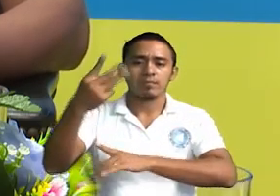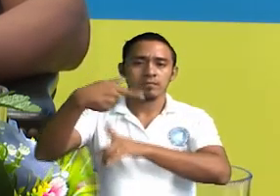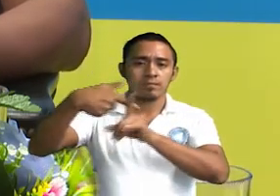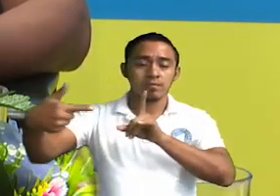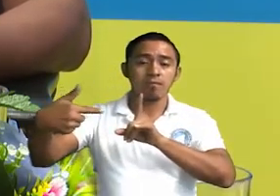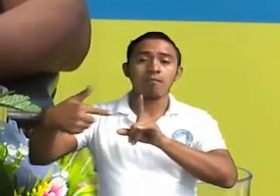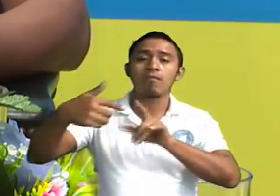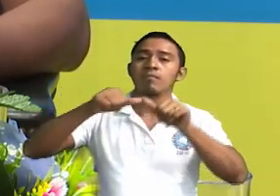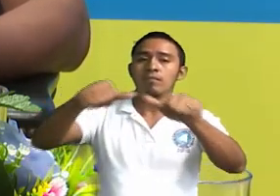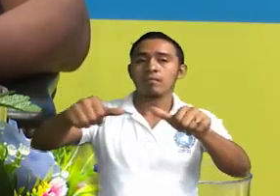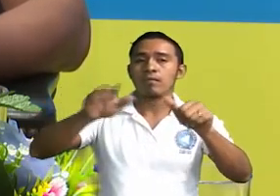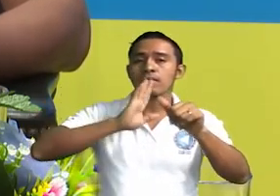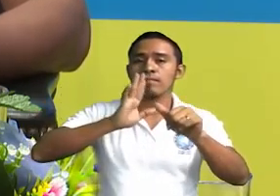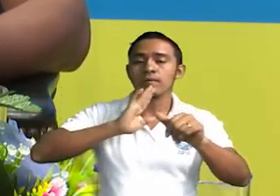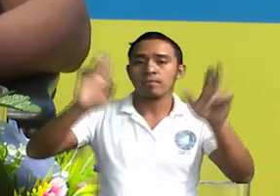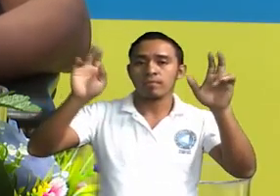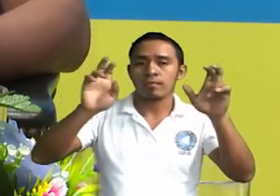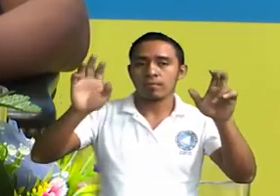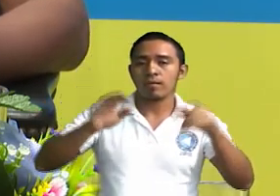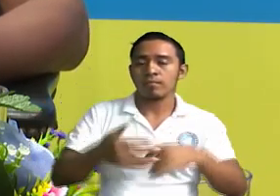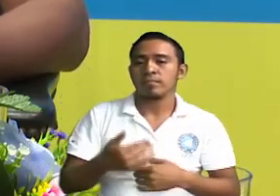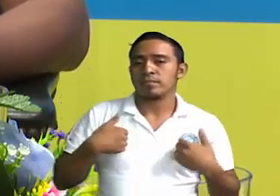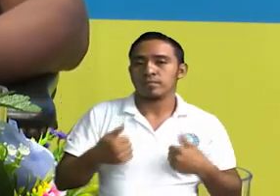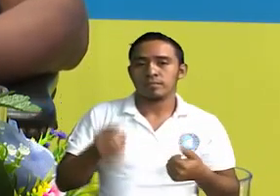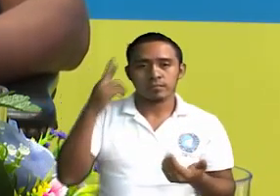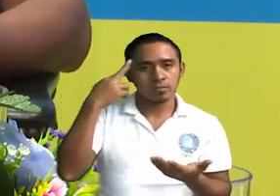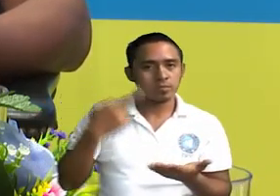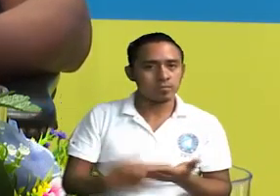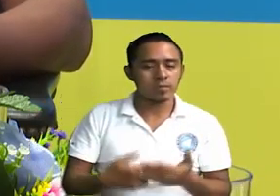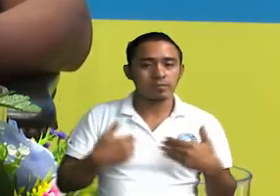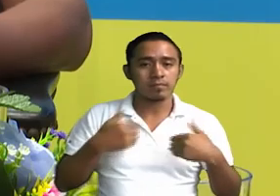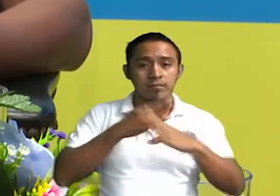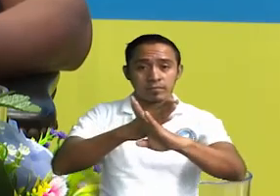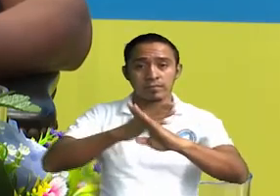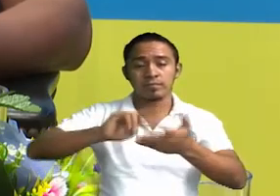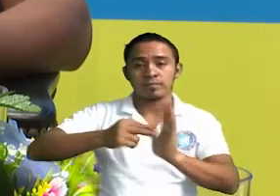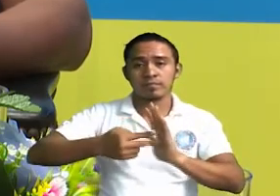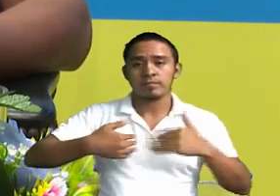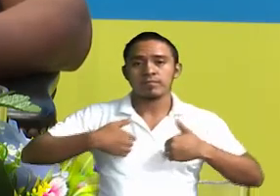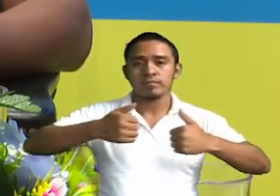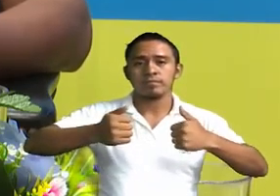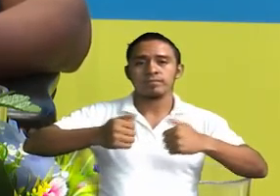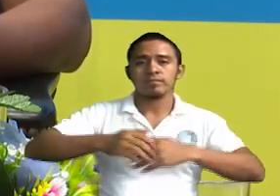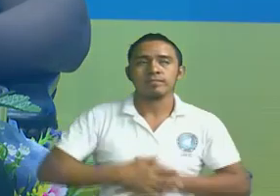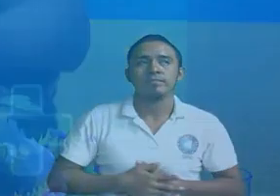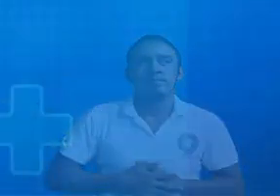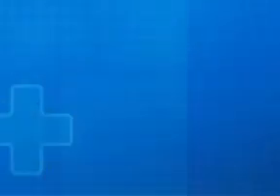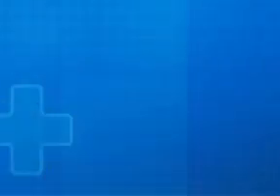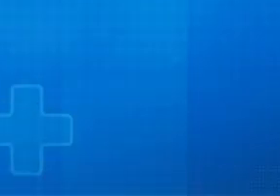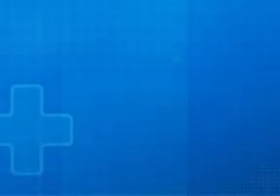para seguir conversando sobre temas de salud recuerde que prevenir también eso